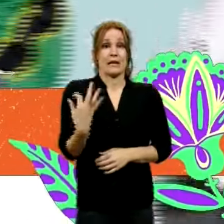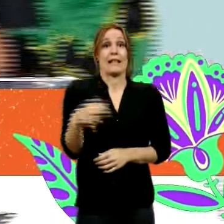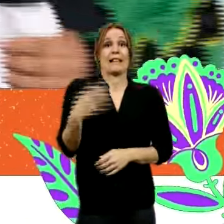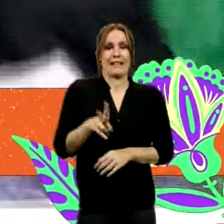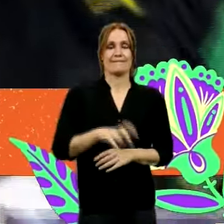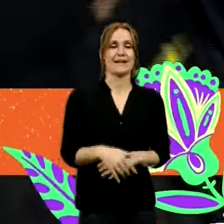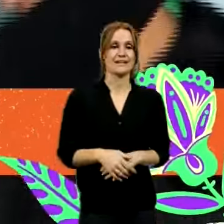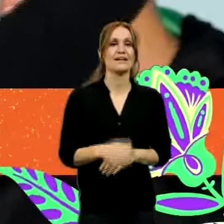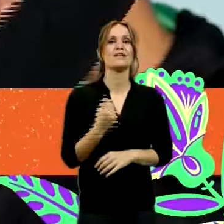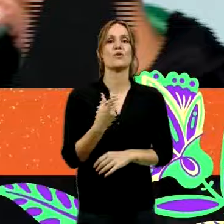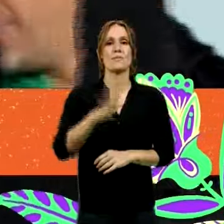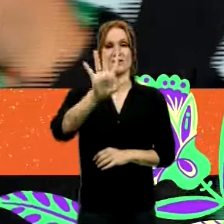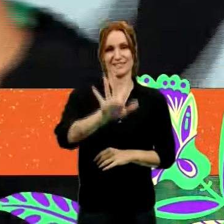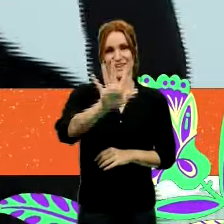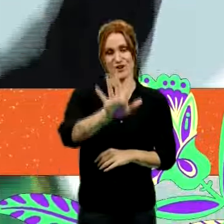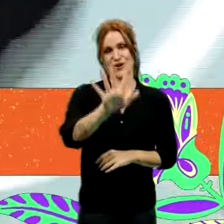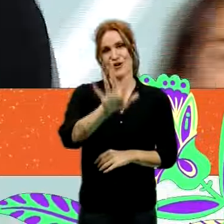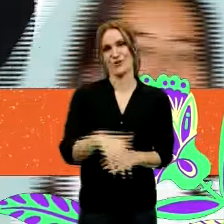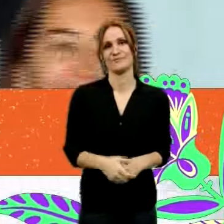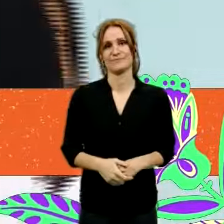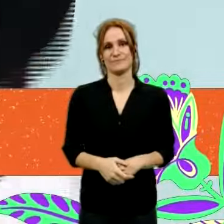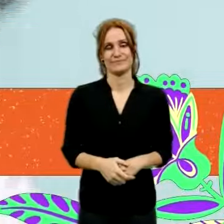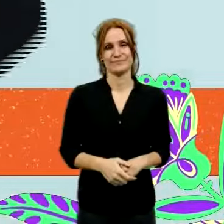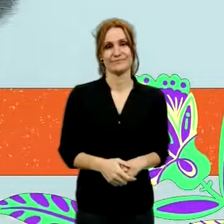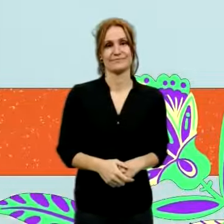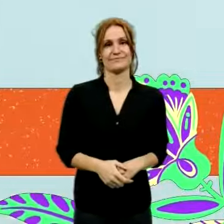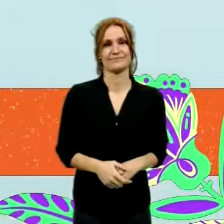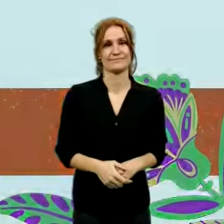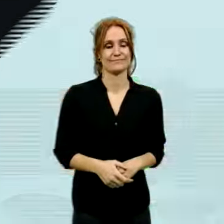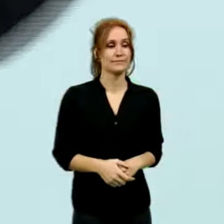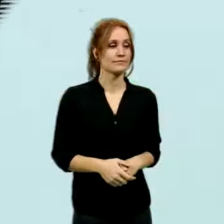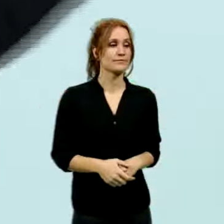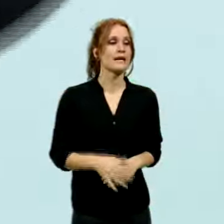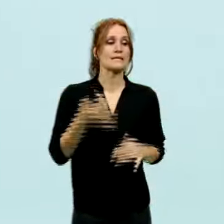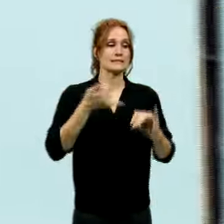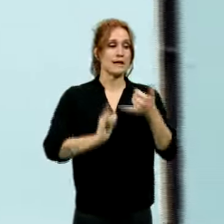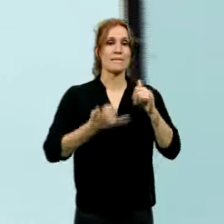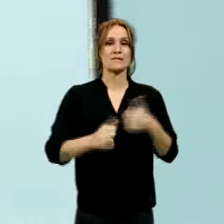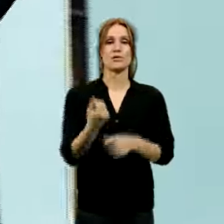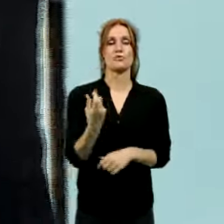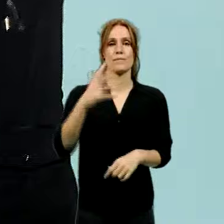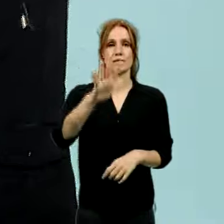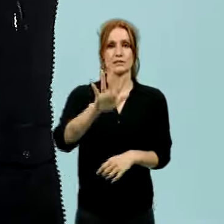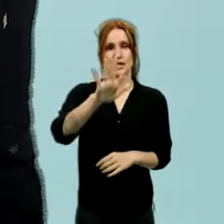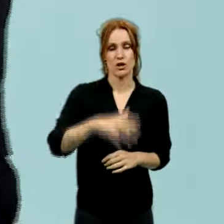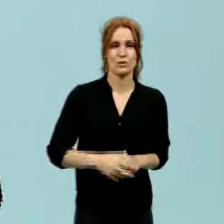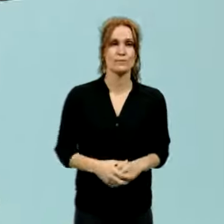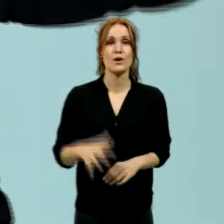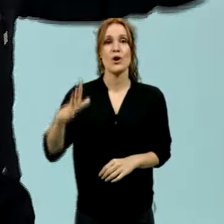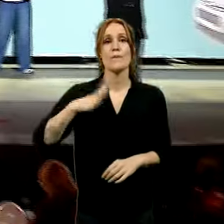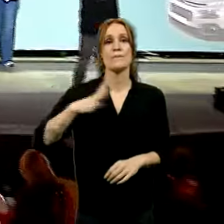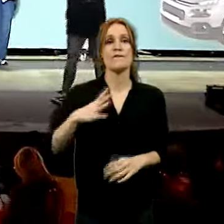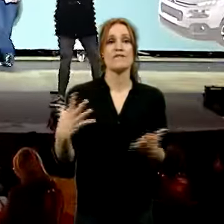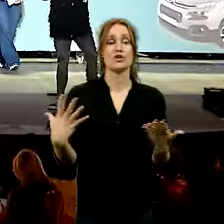Bien, bien. El número 5, sin la rima. Trapasones, el número 5. Por favor, hágase hacia